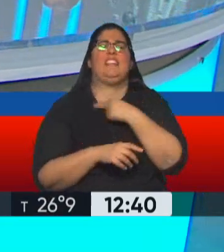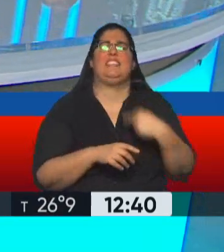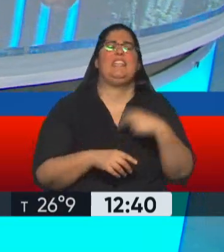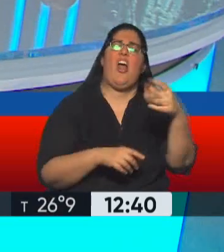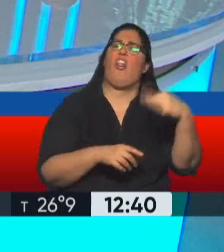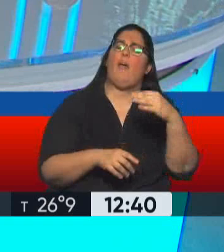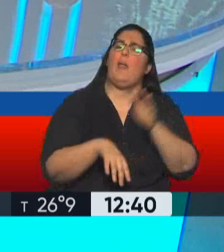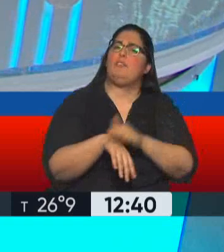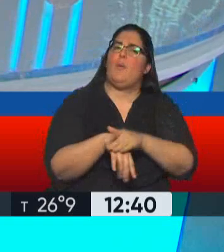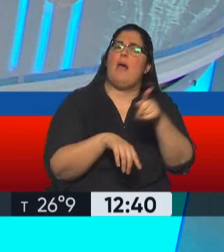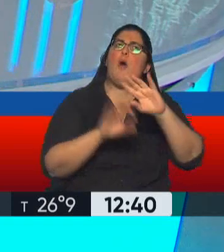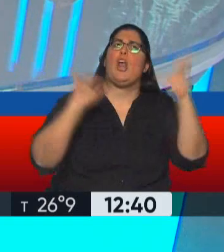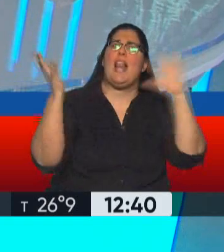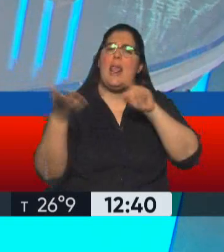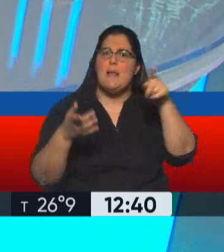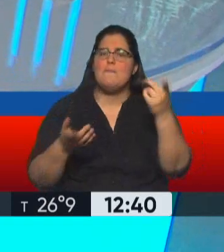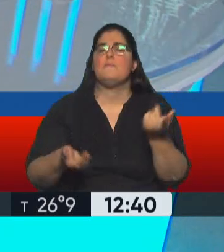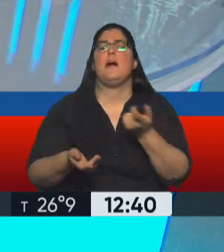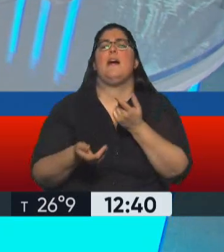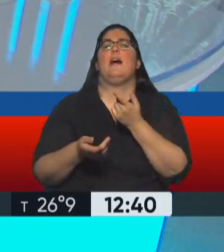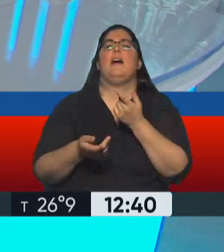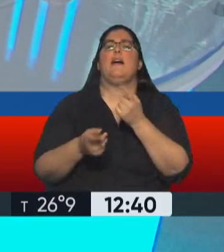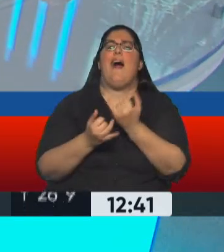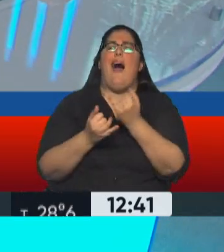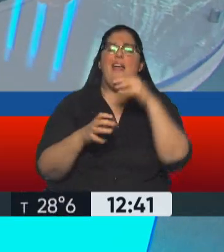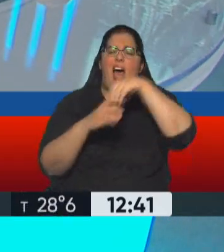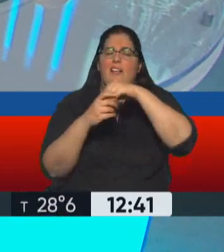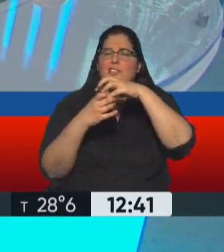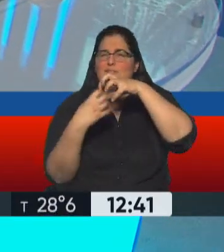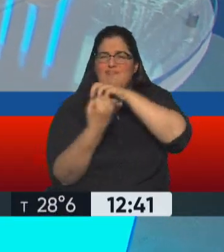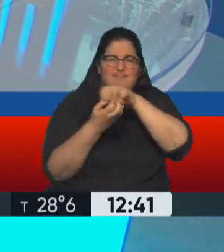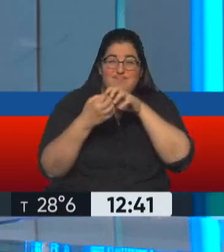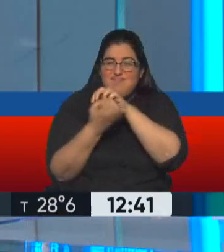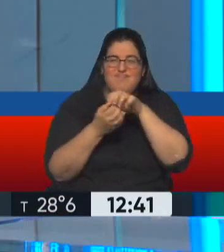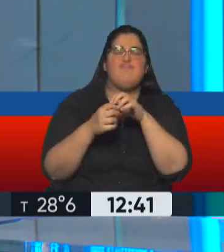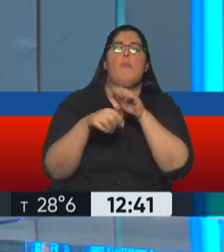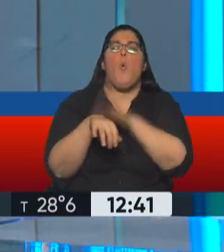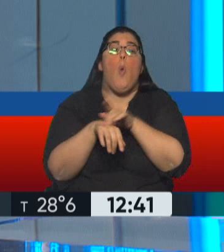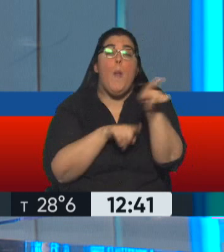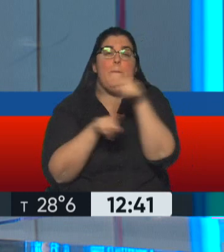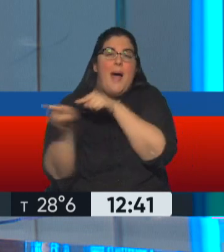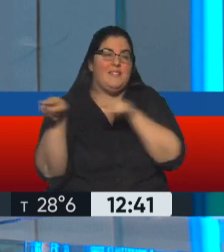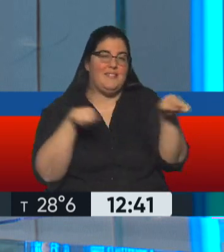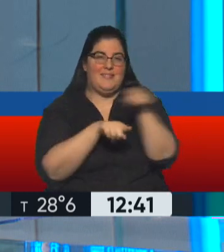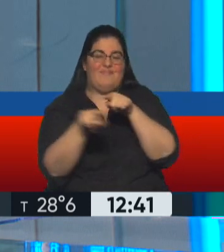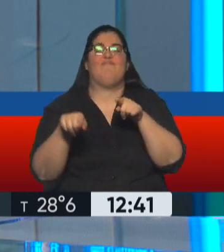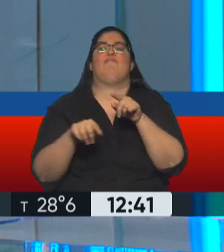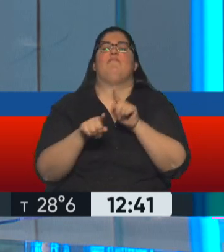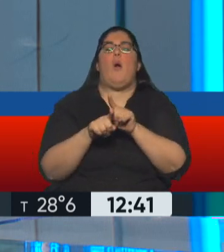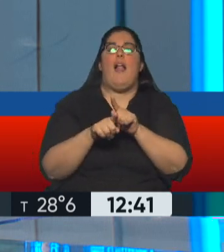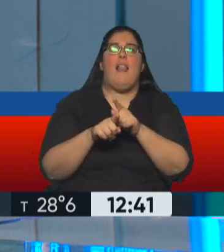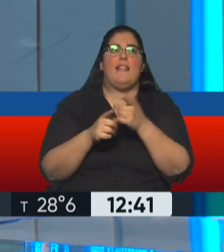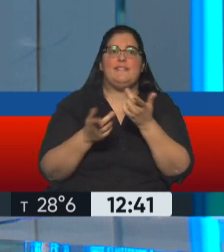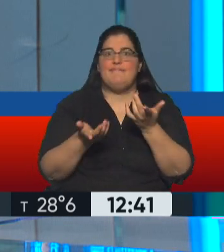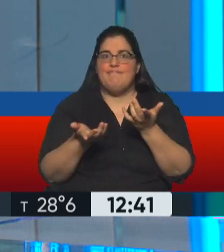sus responsabilidades, y un enjambre ahí de culpas repartidas, donde no